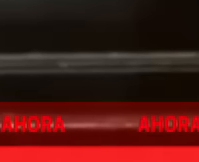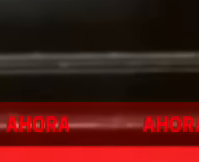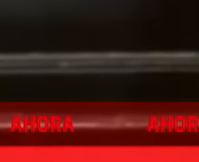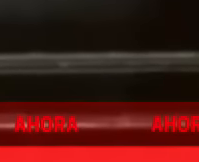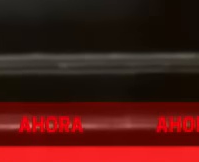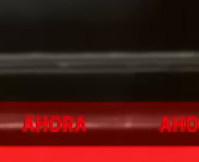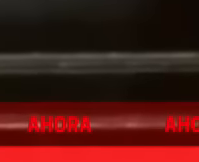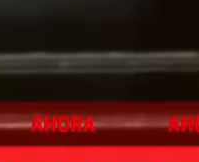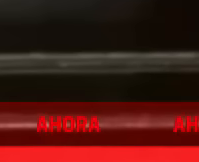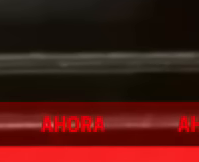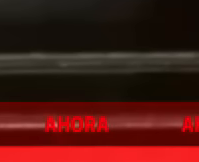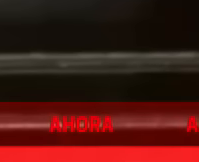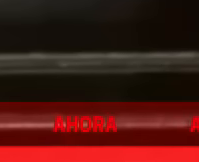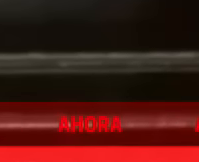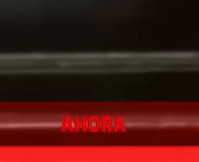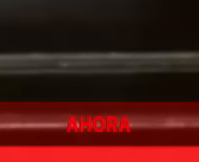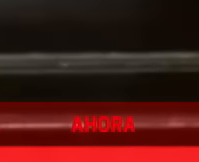votar.